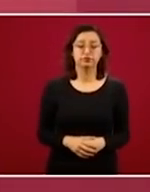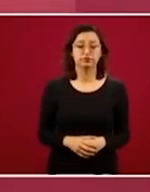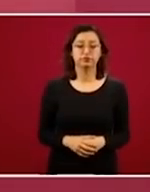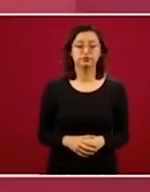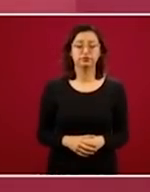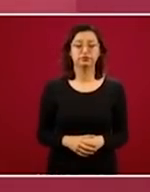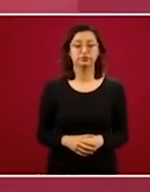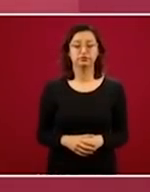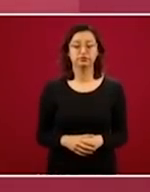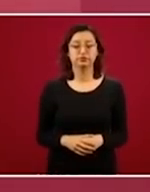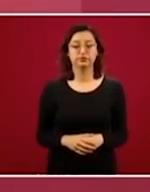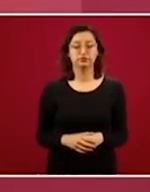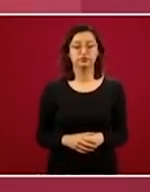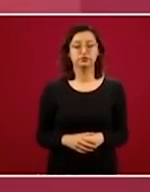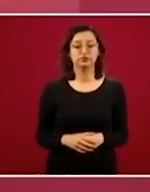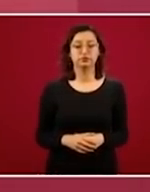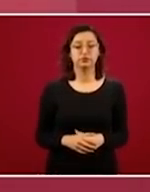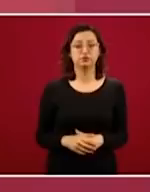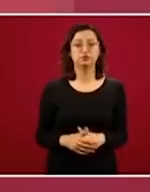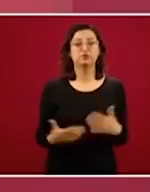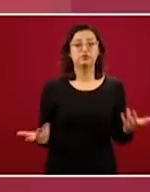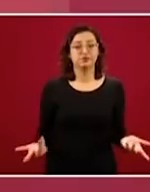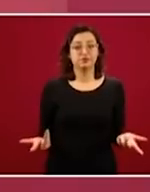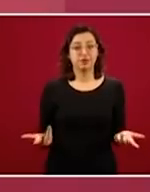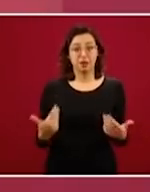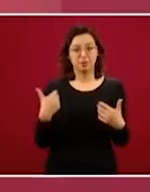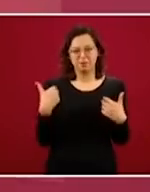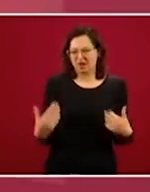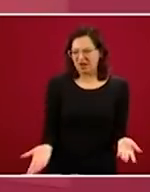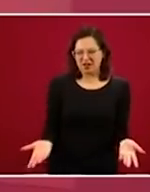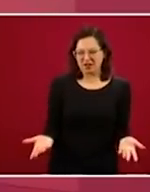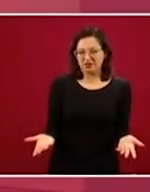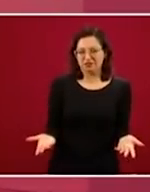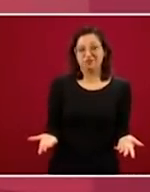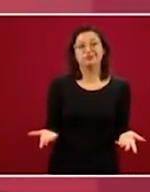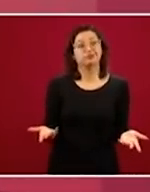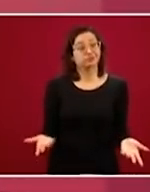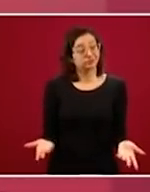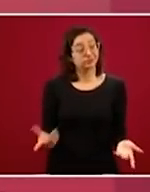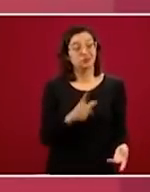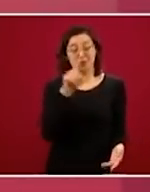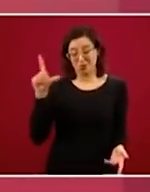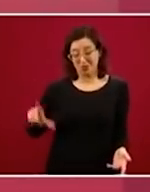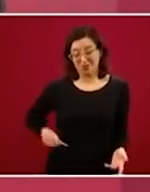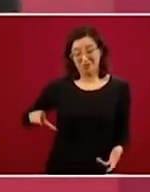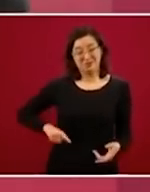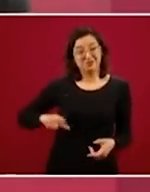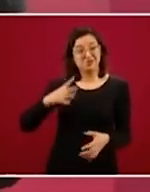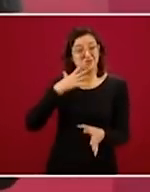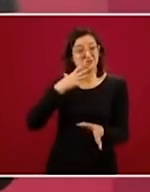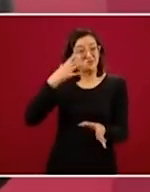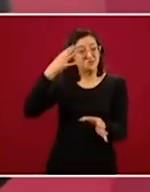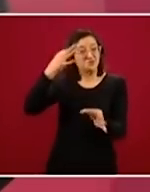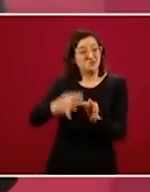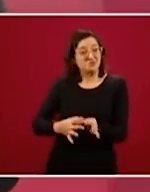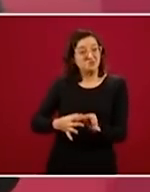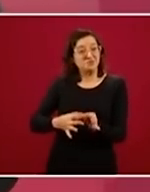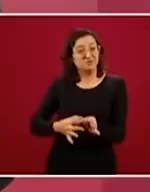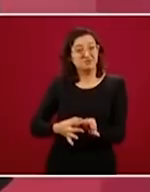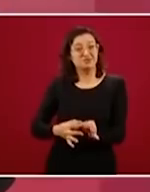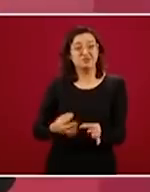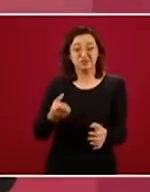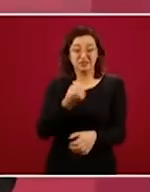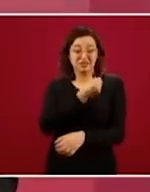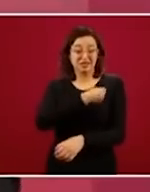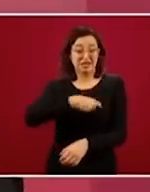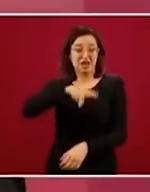para que el estado cumpla con su responsabilidad de garantizar el derecho del pueblo a